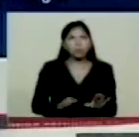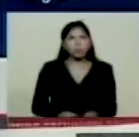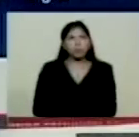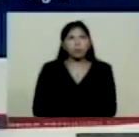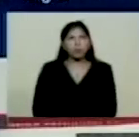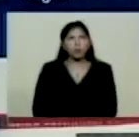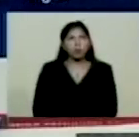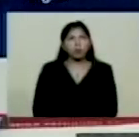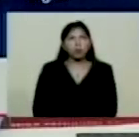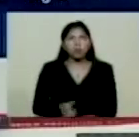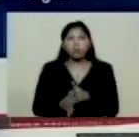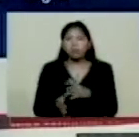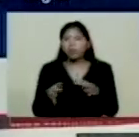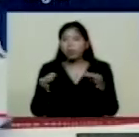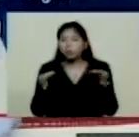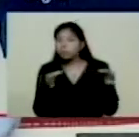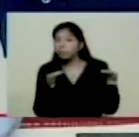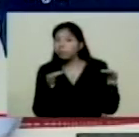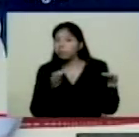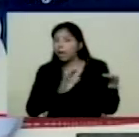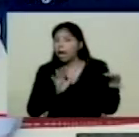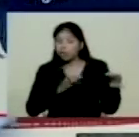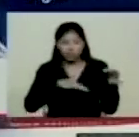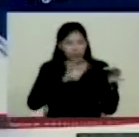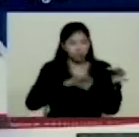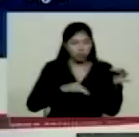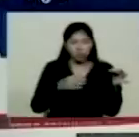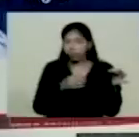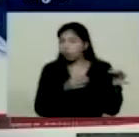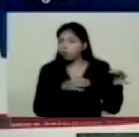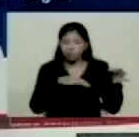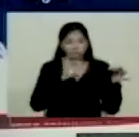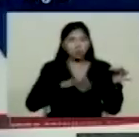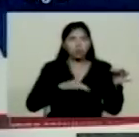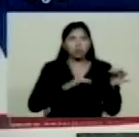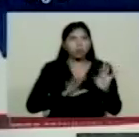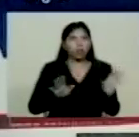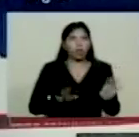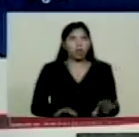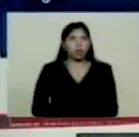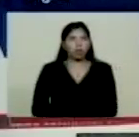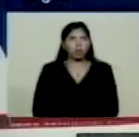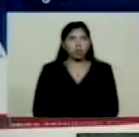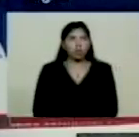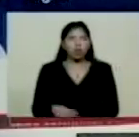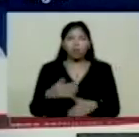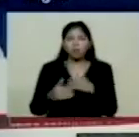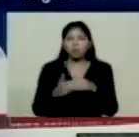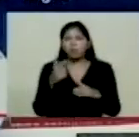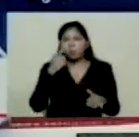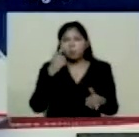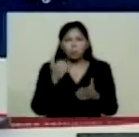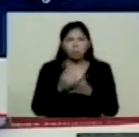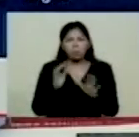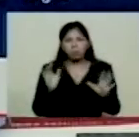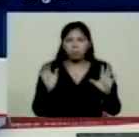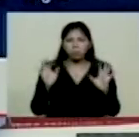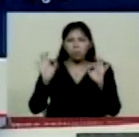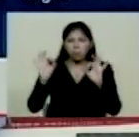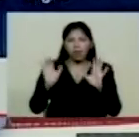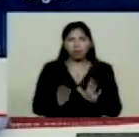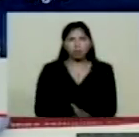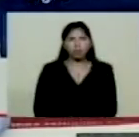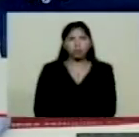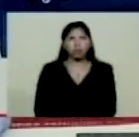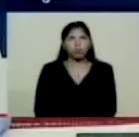usted ve y ya, y firma un papel, como en estos casos, pues usted chequea que el procedimiento se esté realizando correctamente.